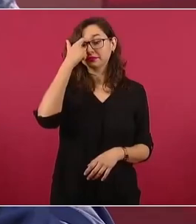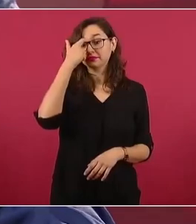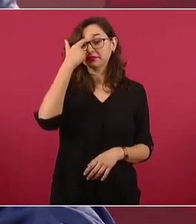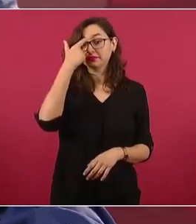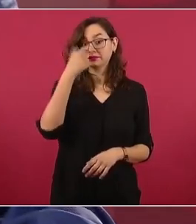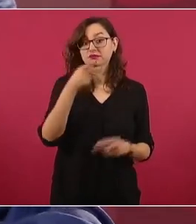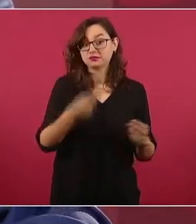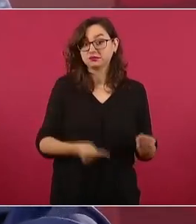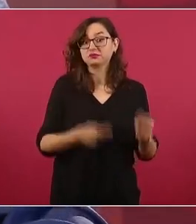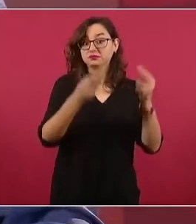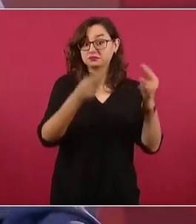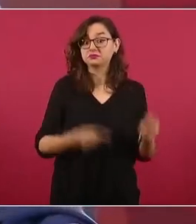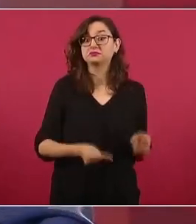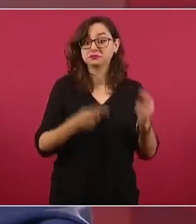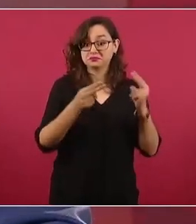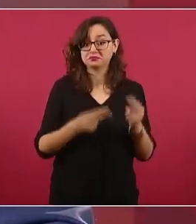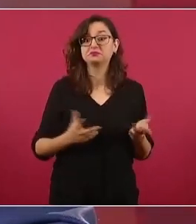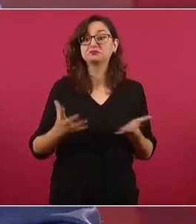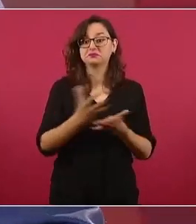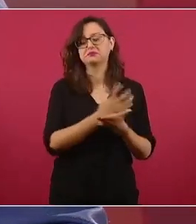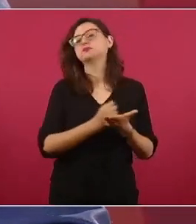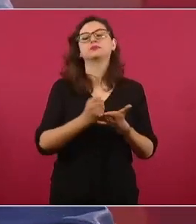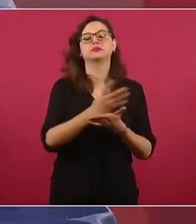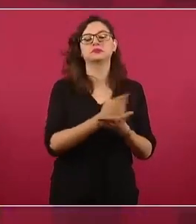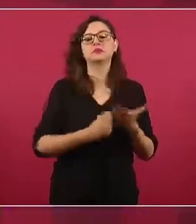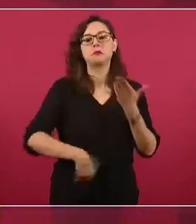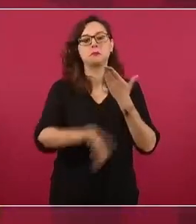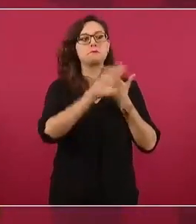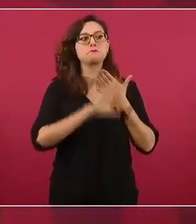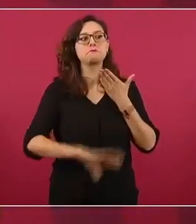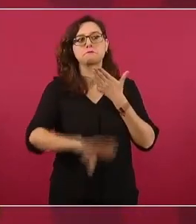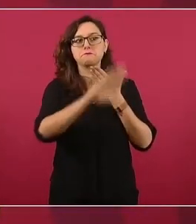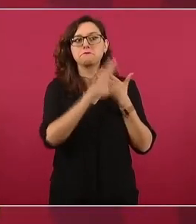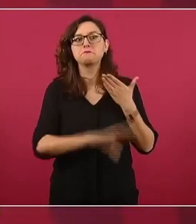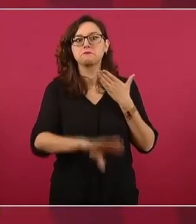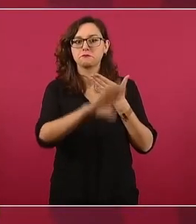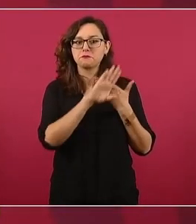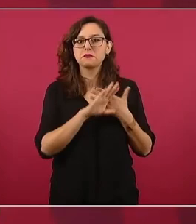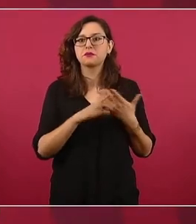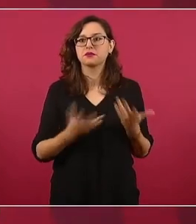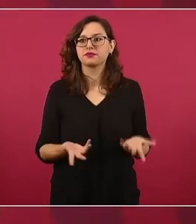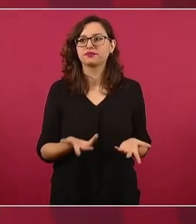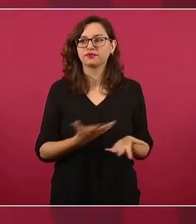muy lucrativa el pegarnos a nosotros.